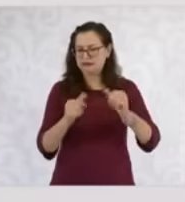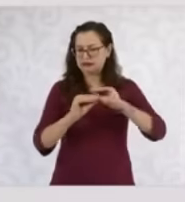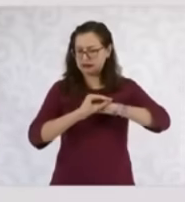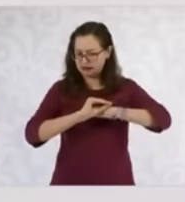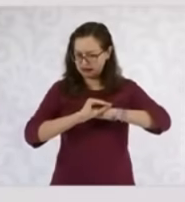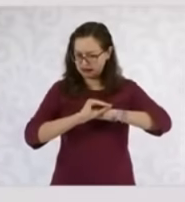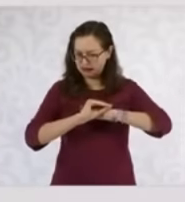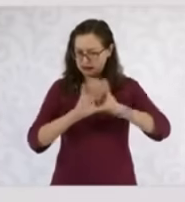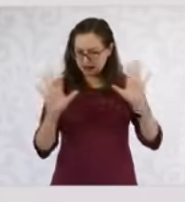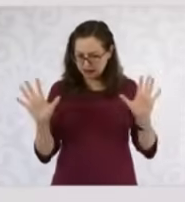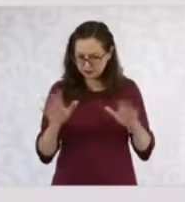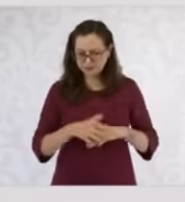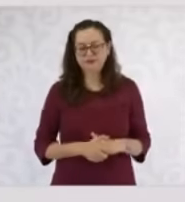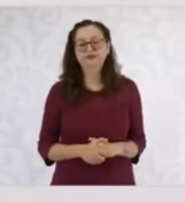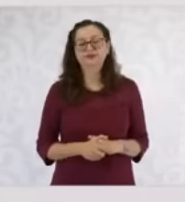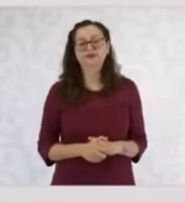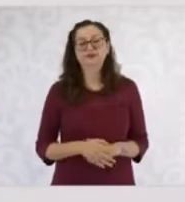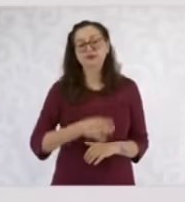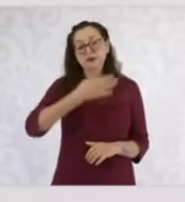México es